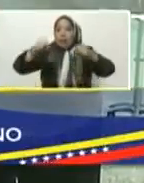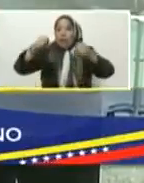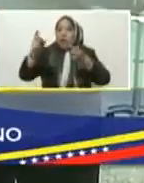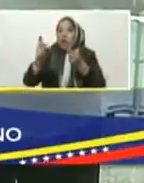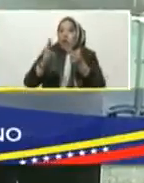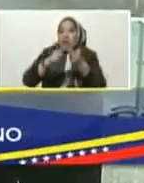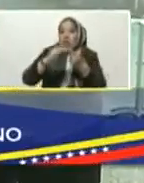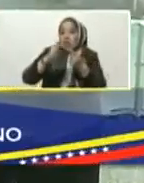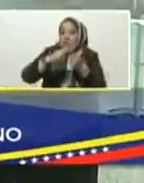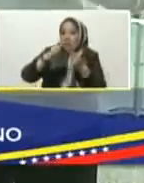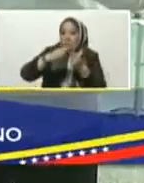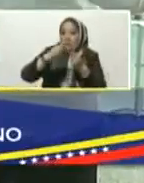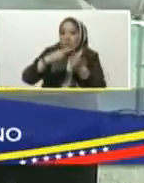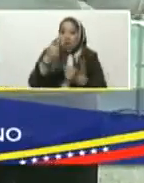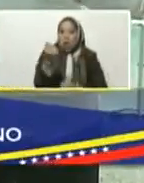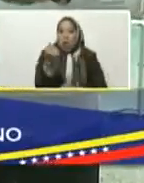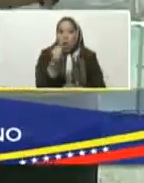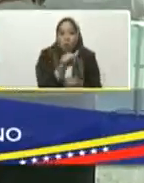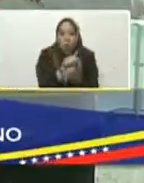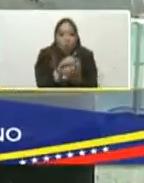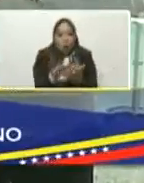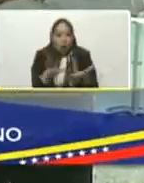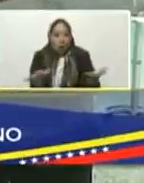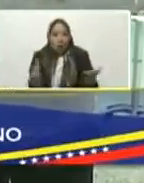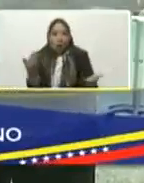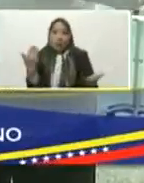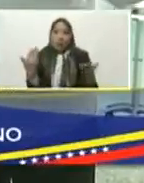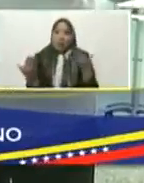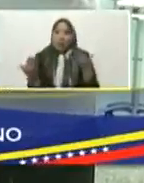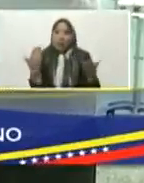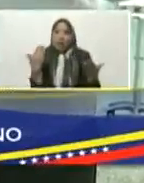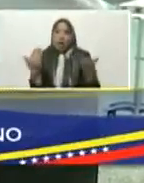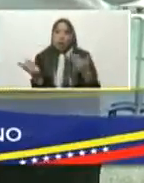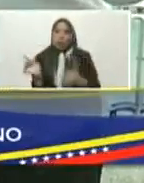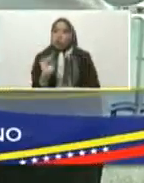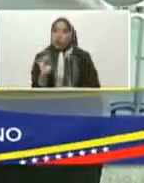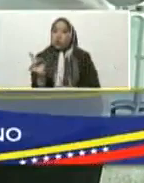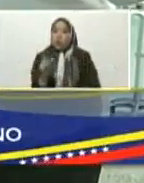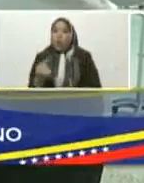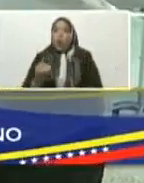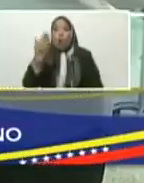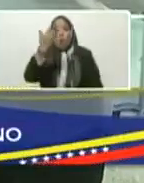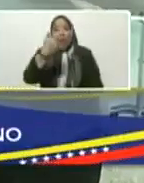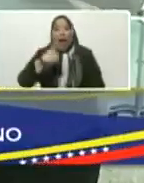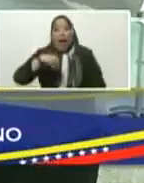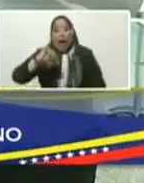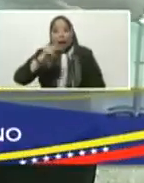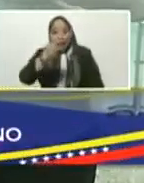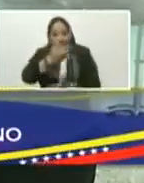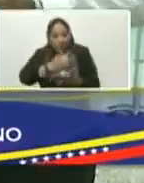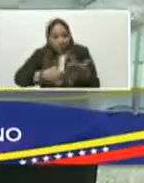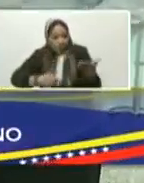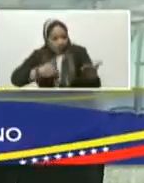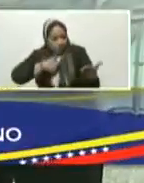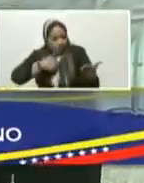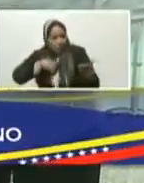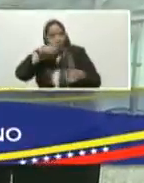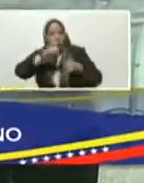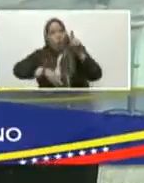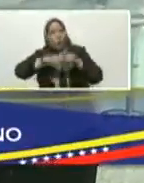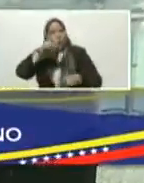Ajá, pero ¿les cobraron? No, no, por el servicio no. Solo que me dieron una lista. Y bueno, yo pude